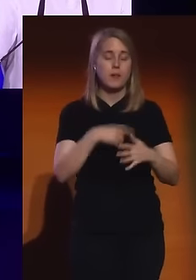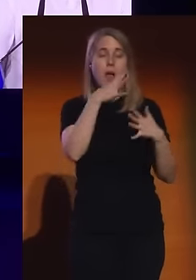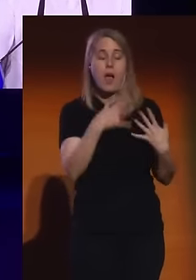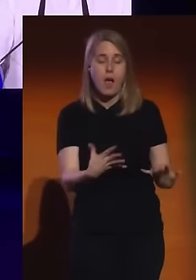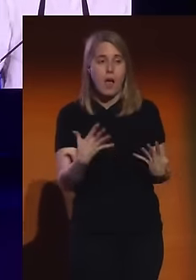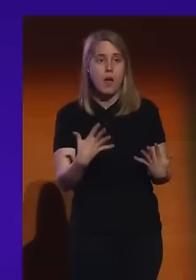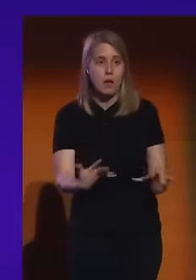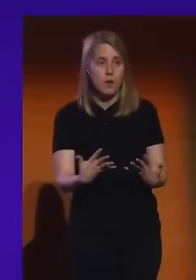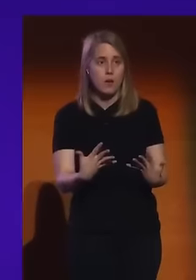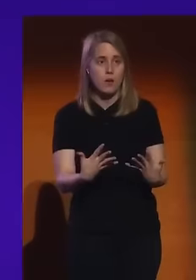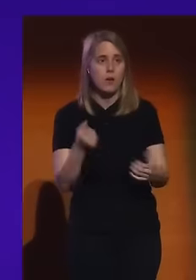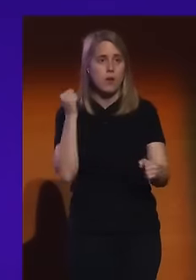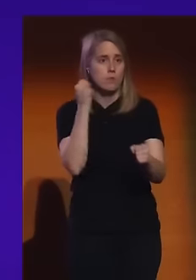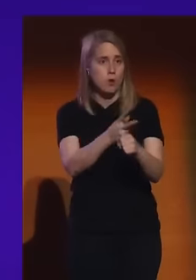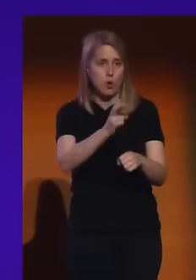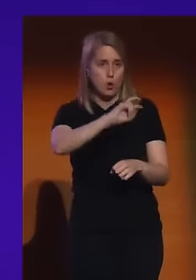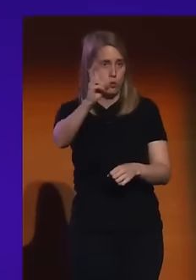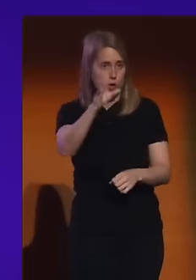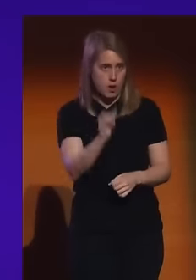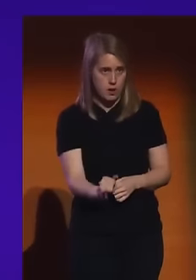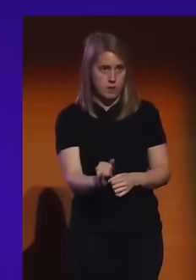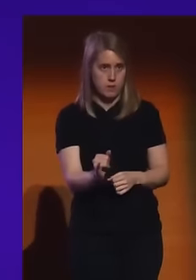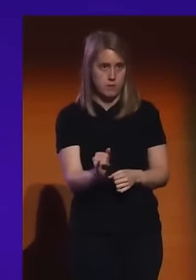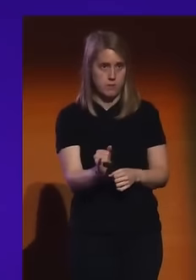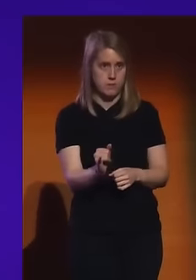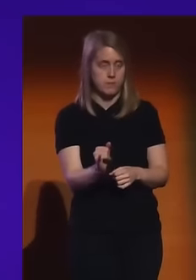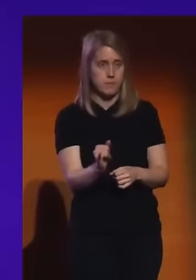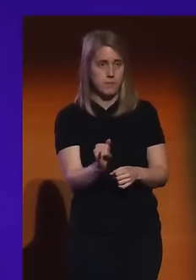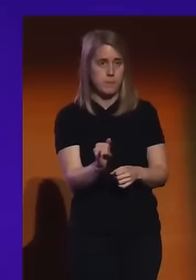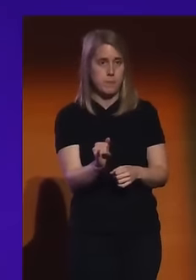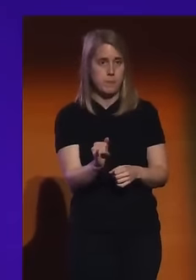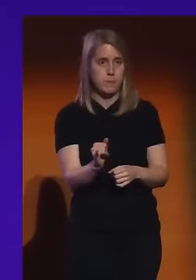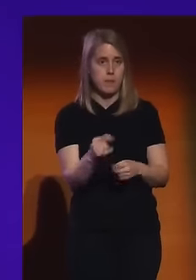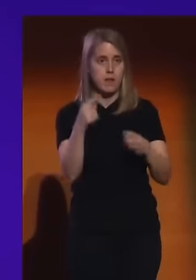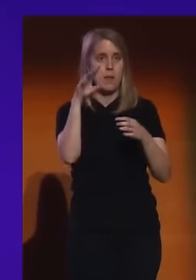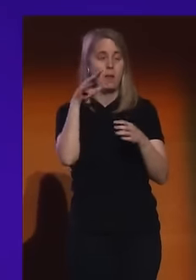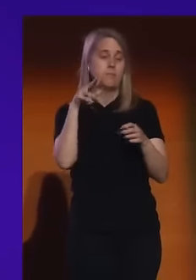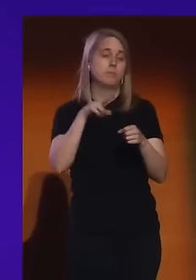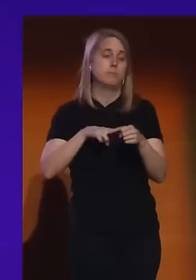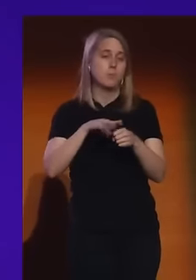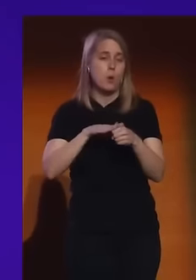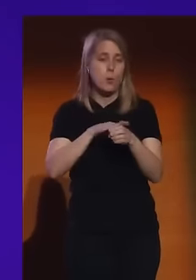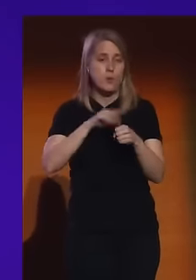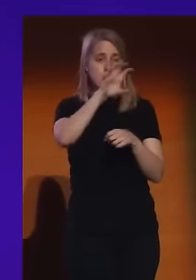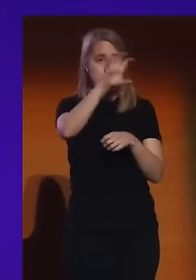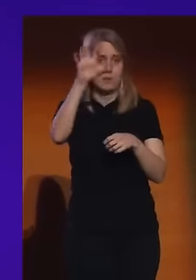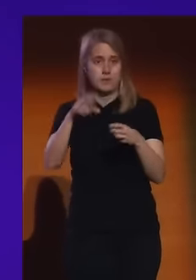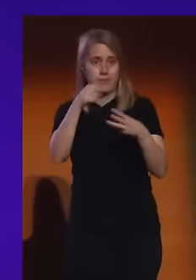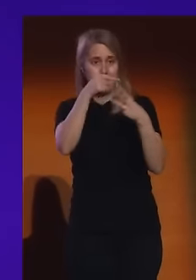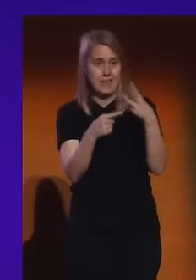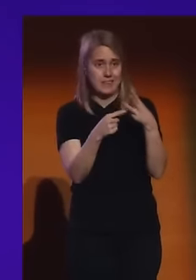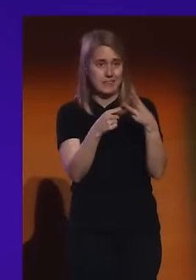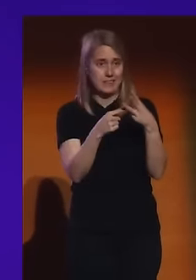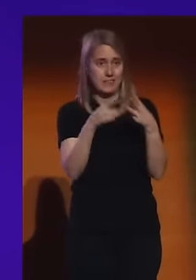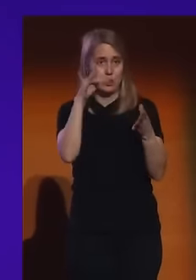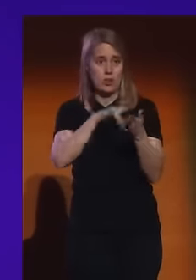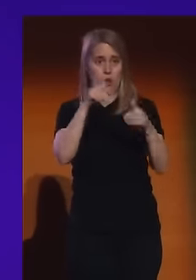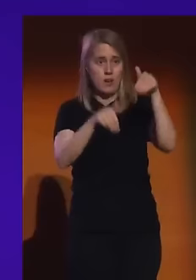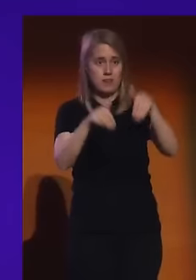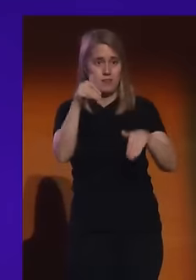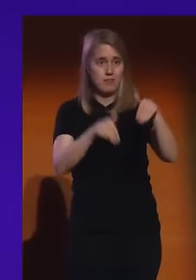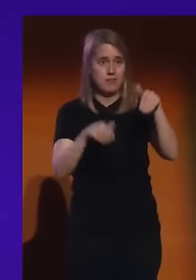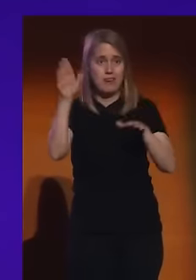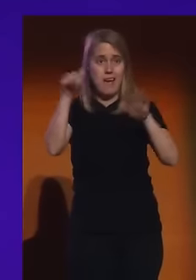orain beste ronka Bat daukagu parean hiru probet aut eskak